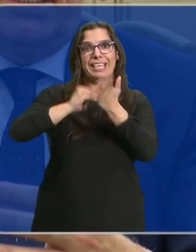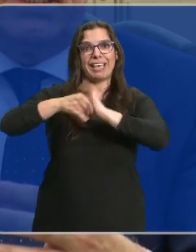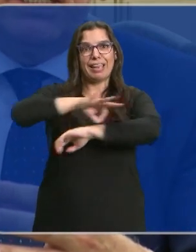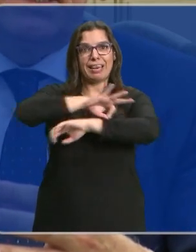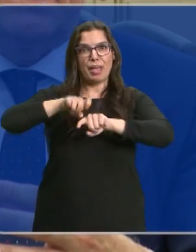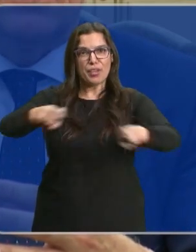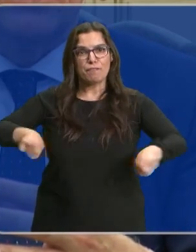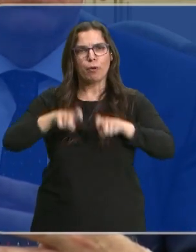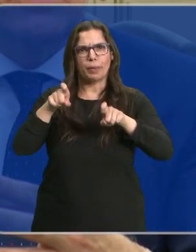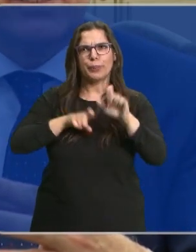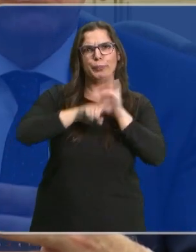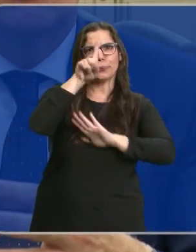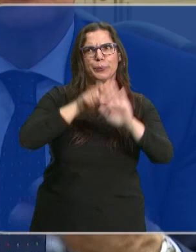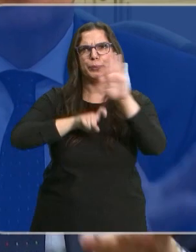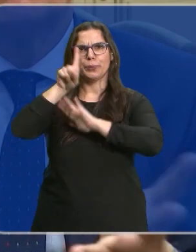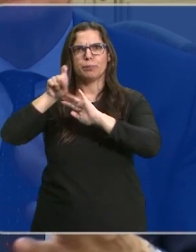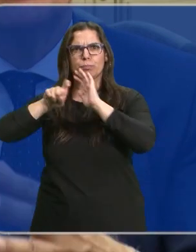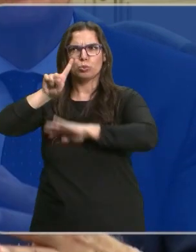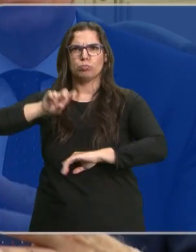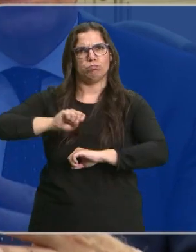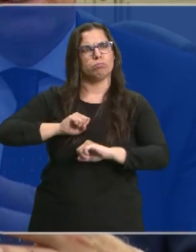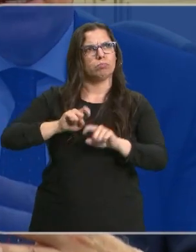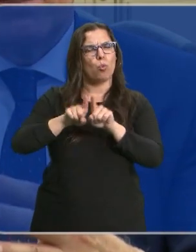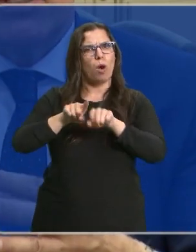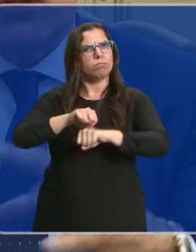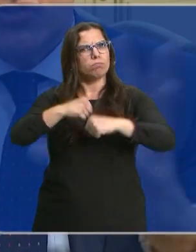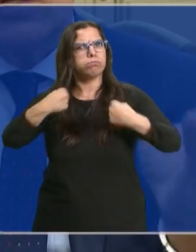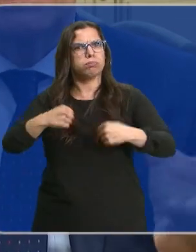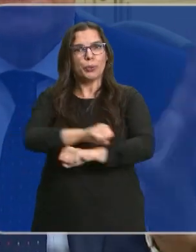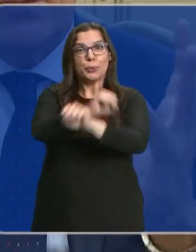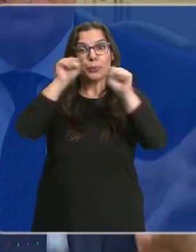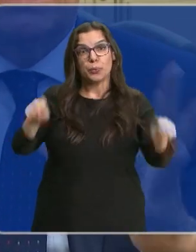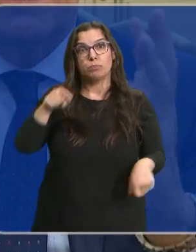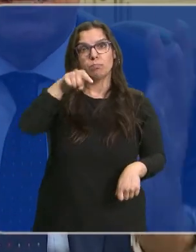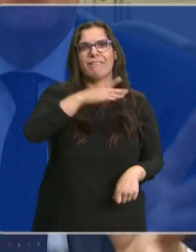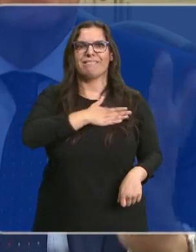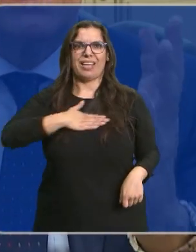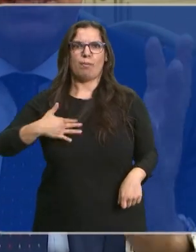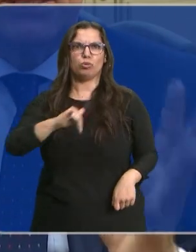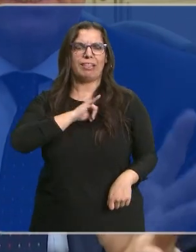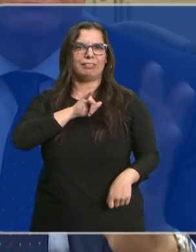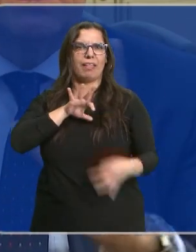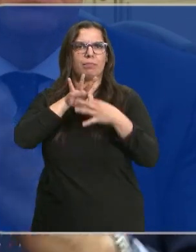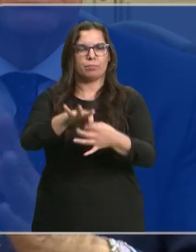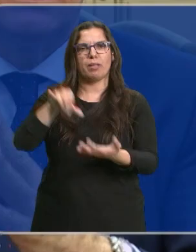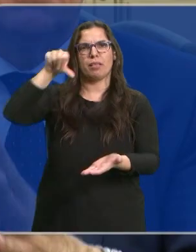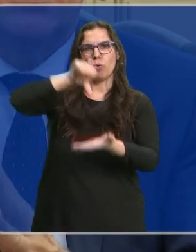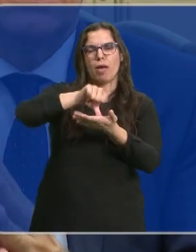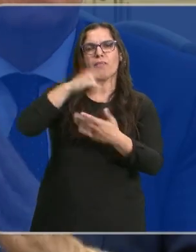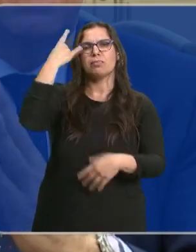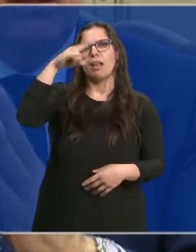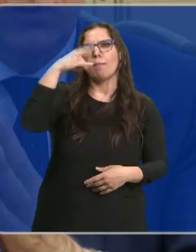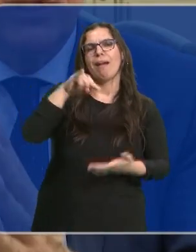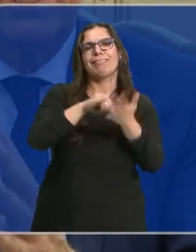están desarrollándose con mucha fuerza y lo que queremos es consolidar esa marca, Salamanca Tech, Salamanca